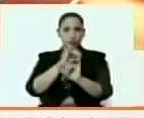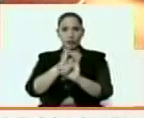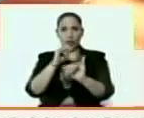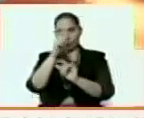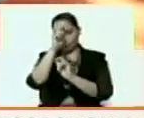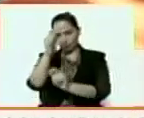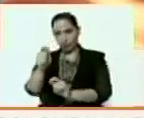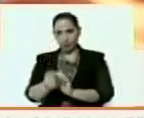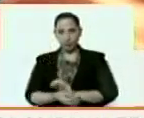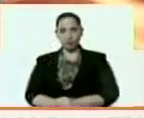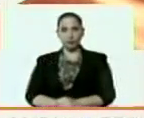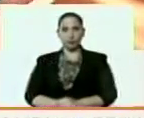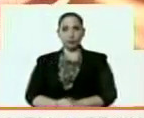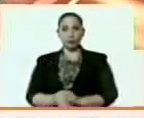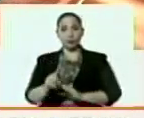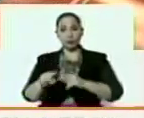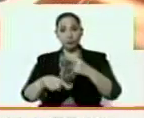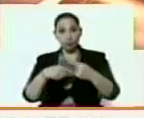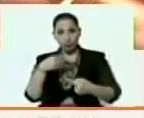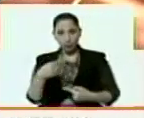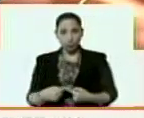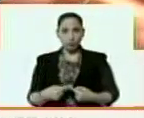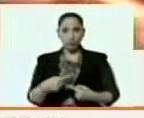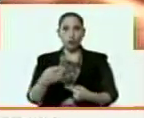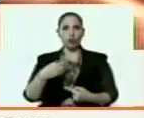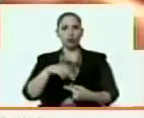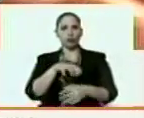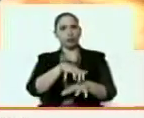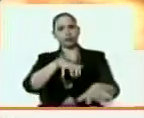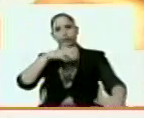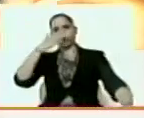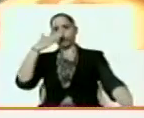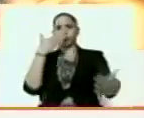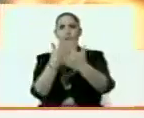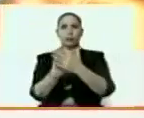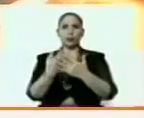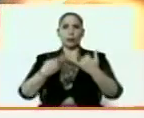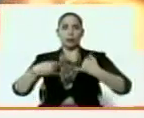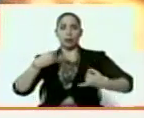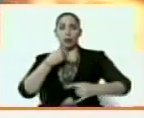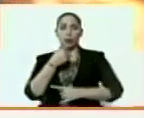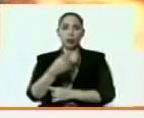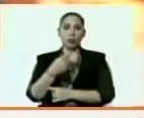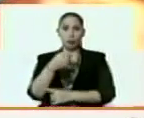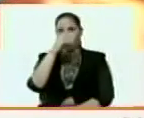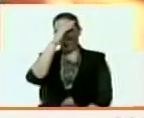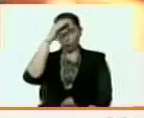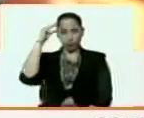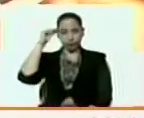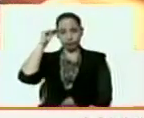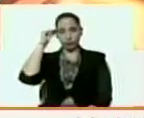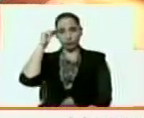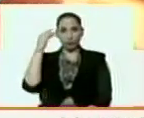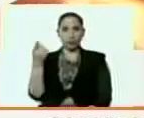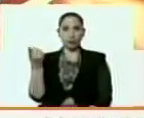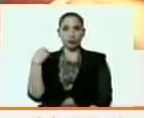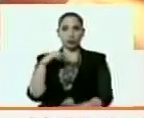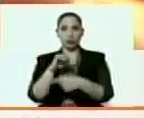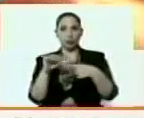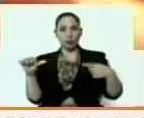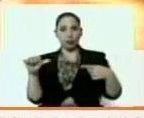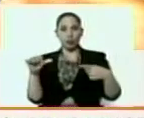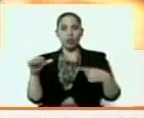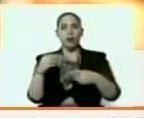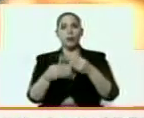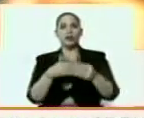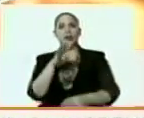reconocido. Y después de estas sanciones estamos frente a una de las mayores amenazas, como lo dijo el señor Donald Trump la semana pasada, que van a aplicar una